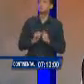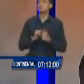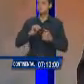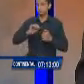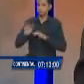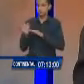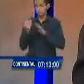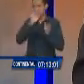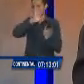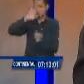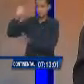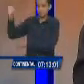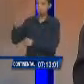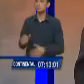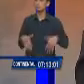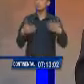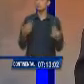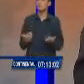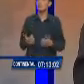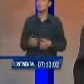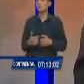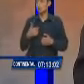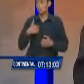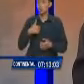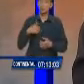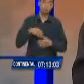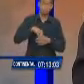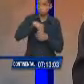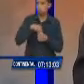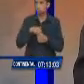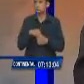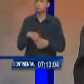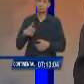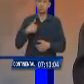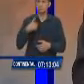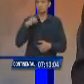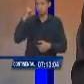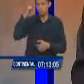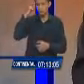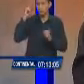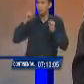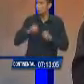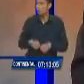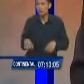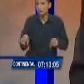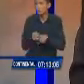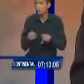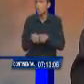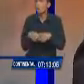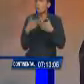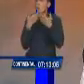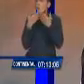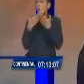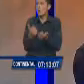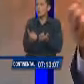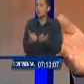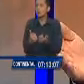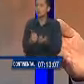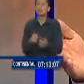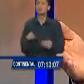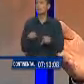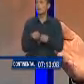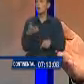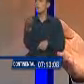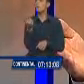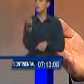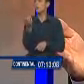No es malo que se inviertan en bonos del Estado. es la inversión más segura siempre que les quieran pagar,